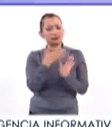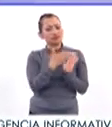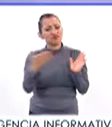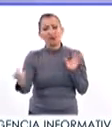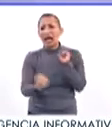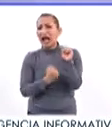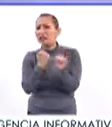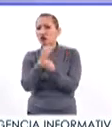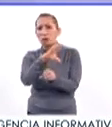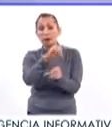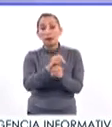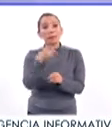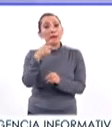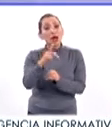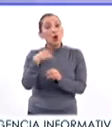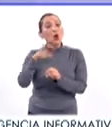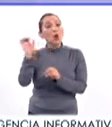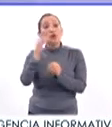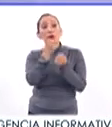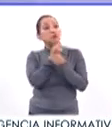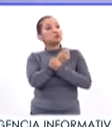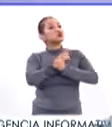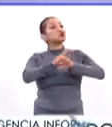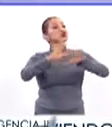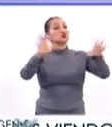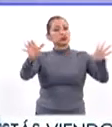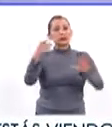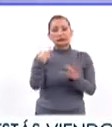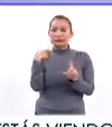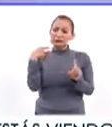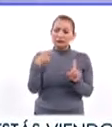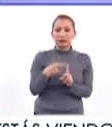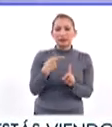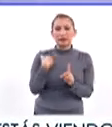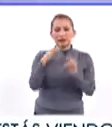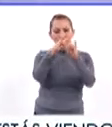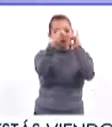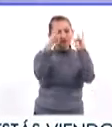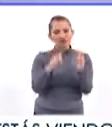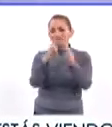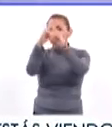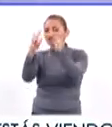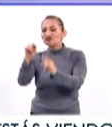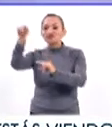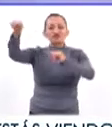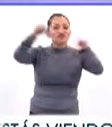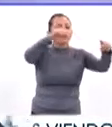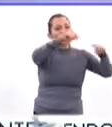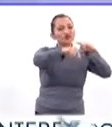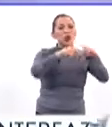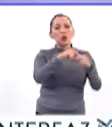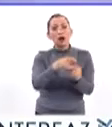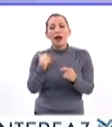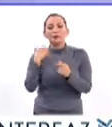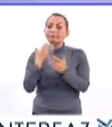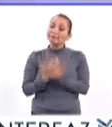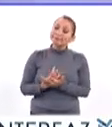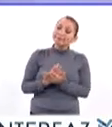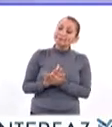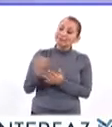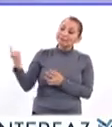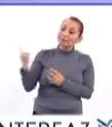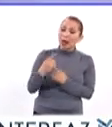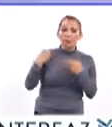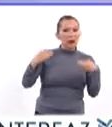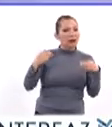épocas del año, pero cuando son campañas se precisa de puestos de vacunación que están